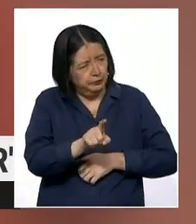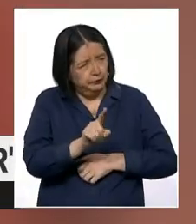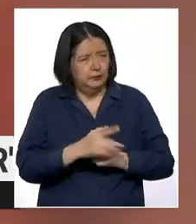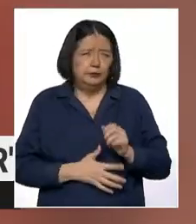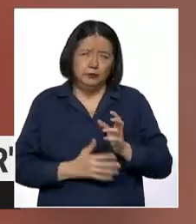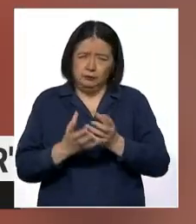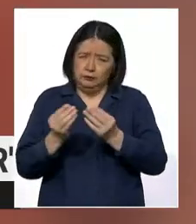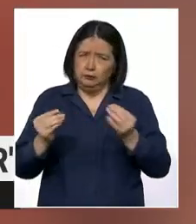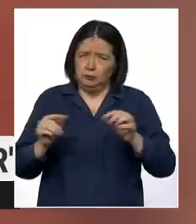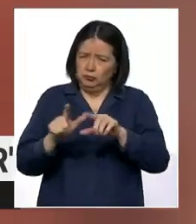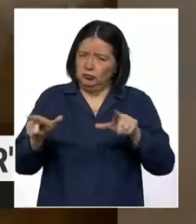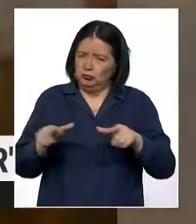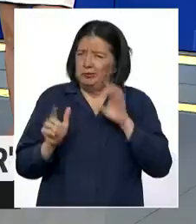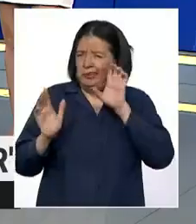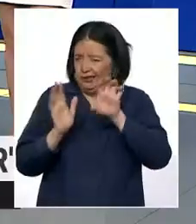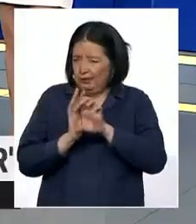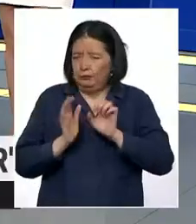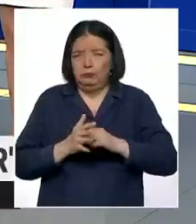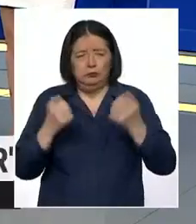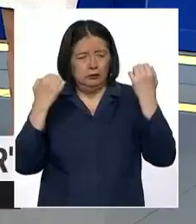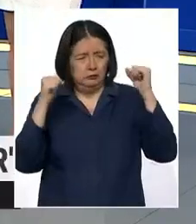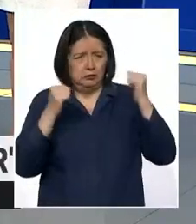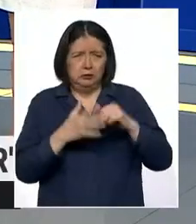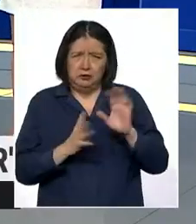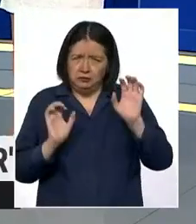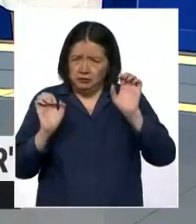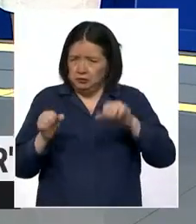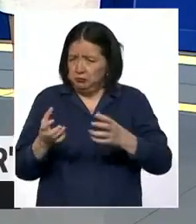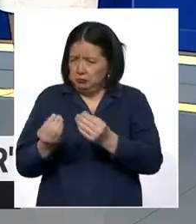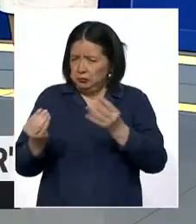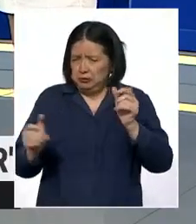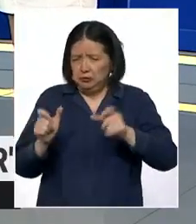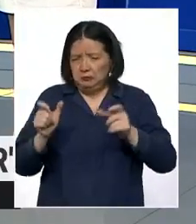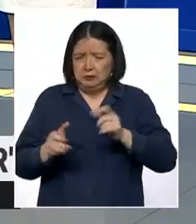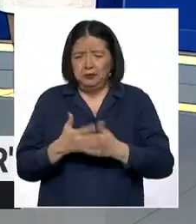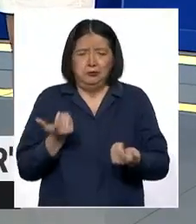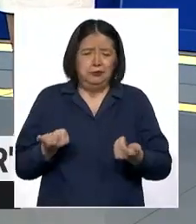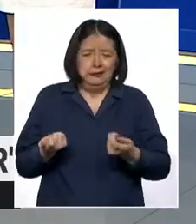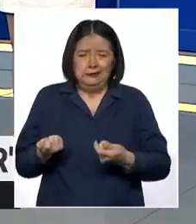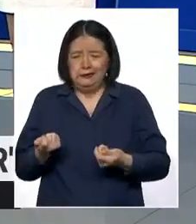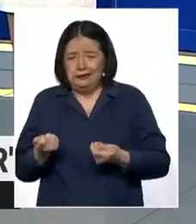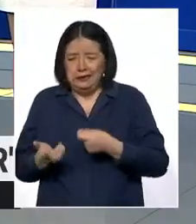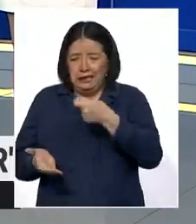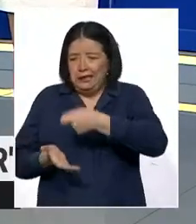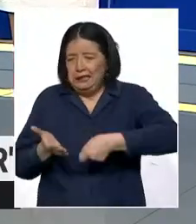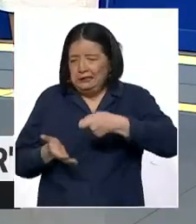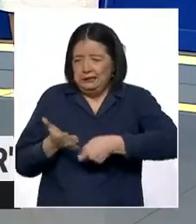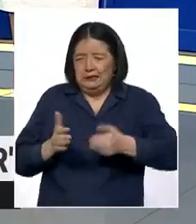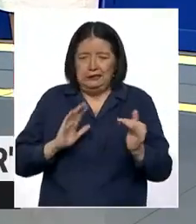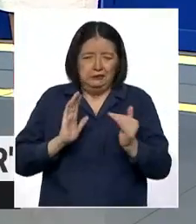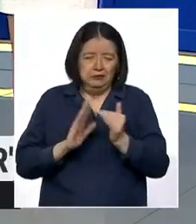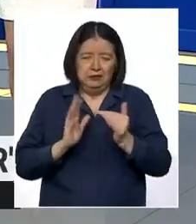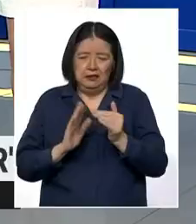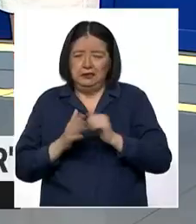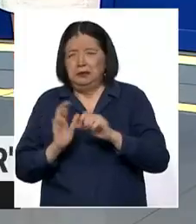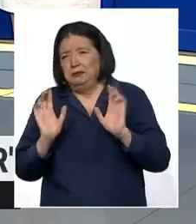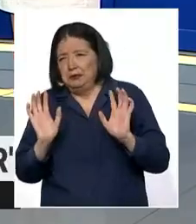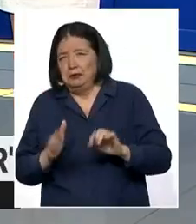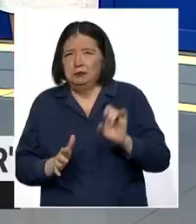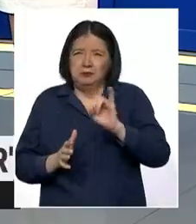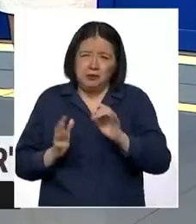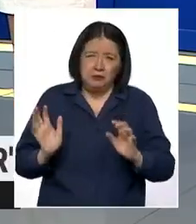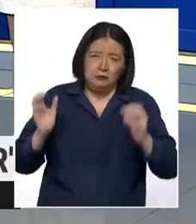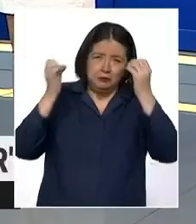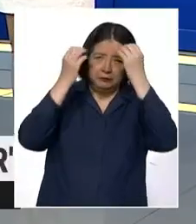en muchos lugares, por ejemplo, en La Molina, es muy común que mucha gente haga negocio alquilando sus casas para matrimonios,